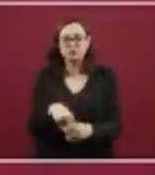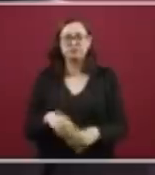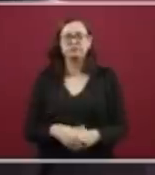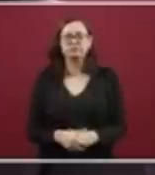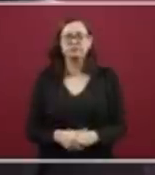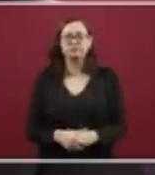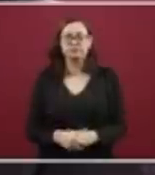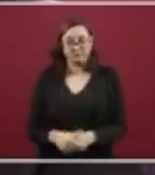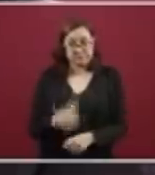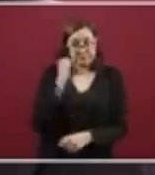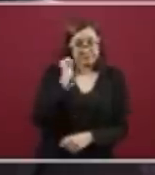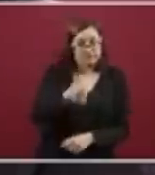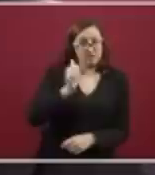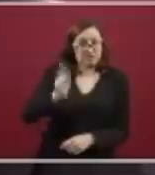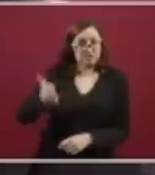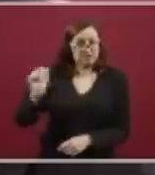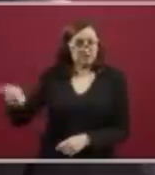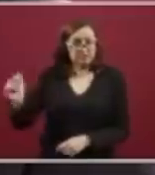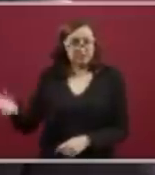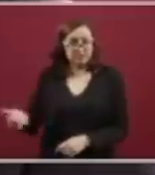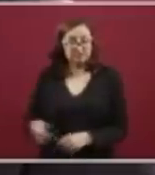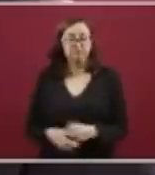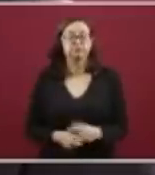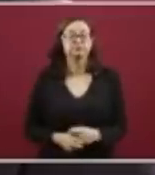y directo.